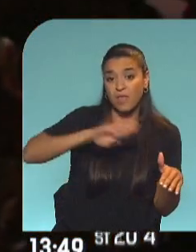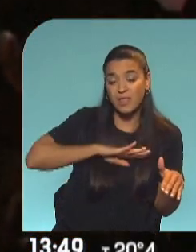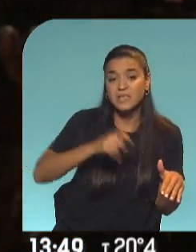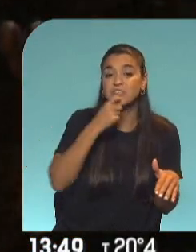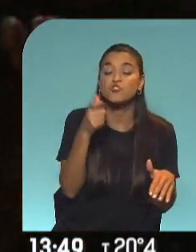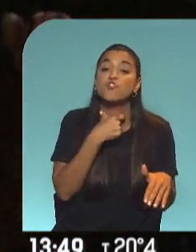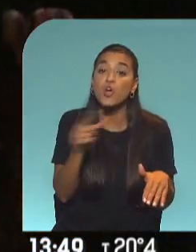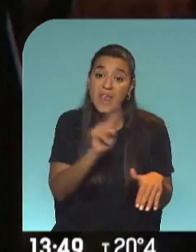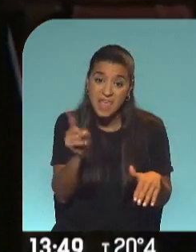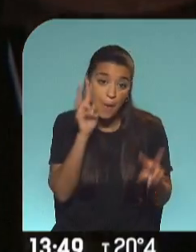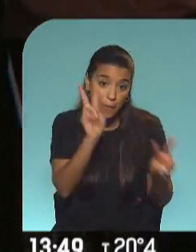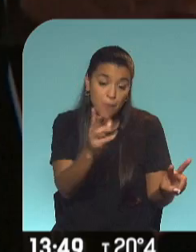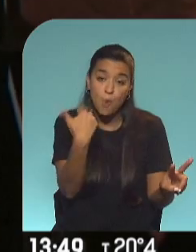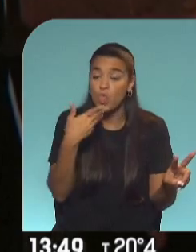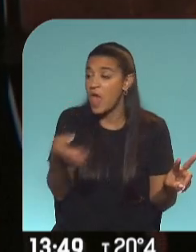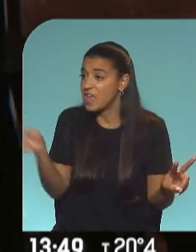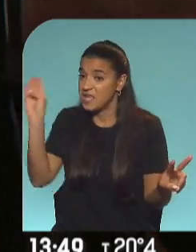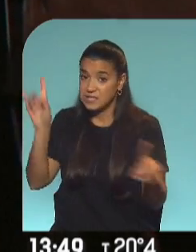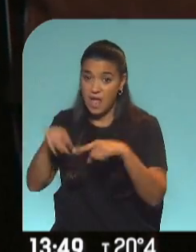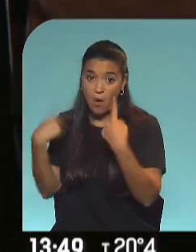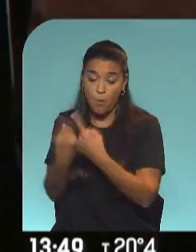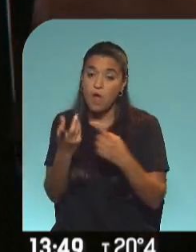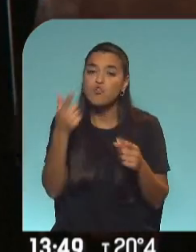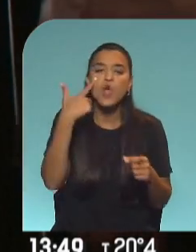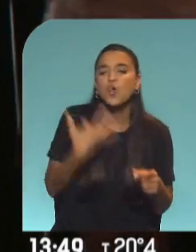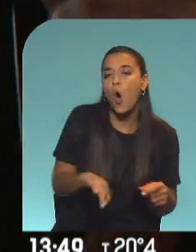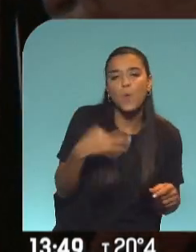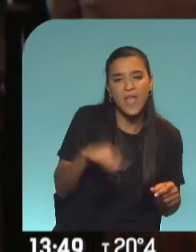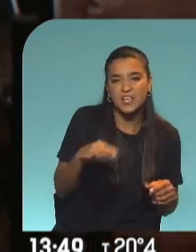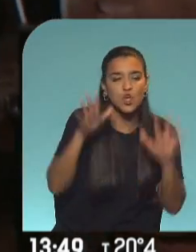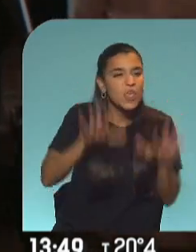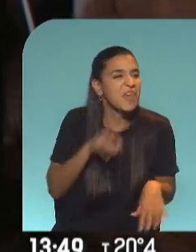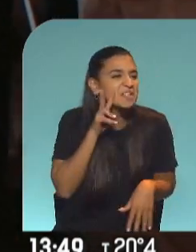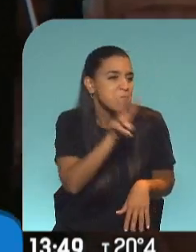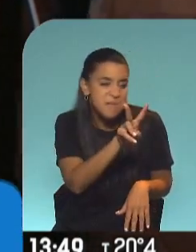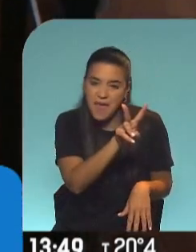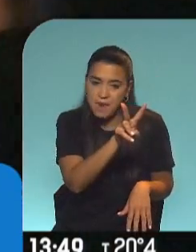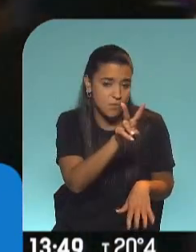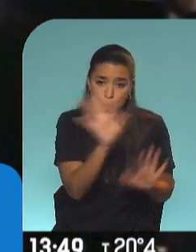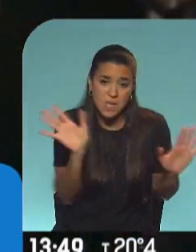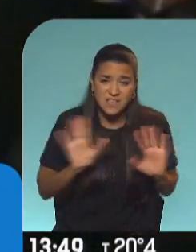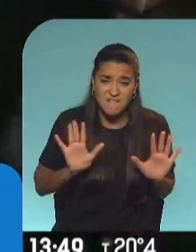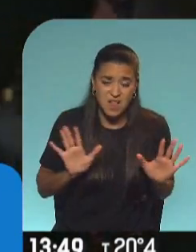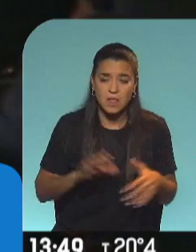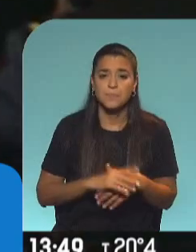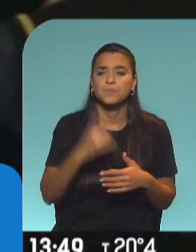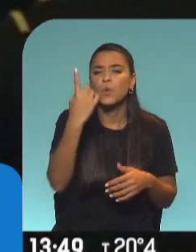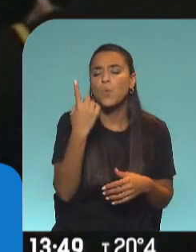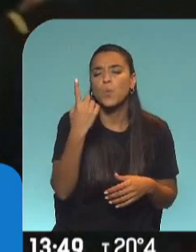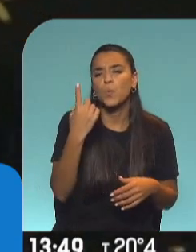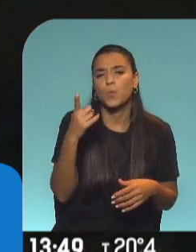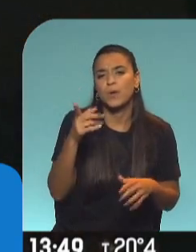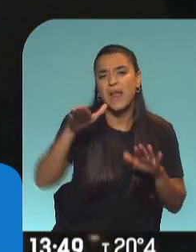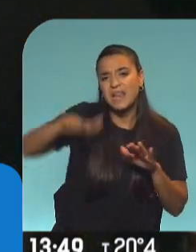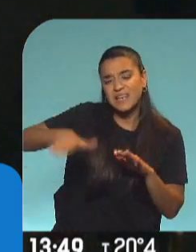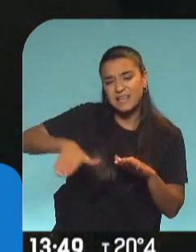querían verlo, se podían retirar del aula, es decir, no estaban obligados a mirar esas caricaturas. Una chiquita se